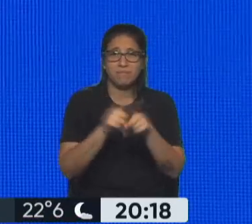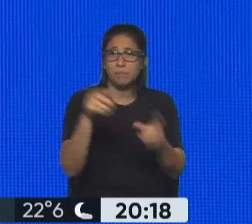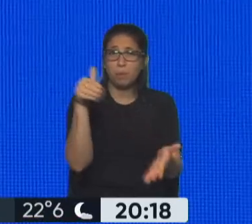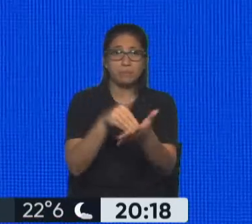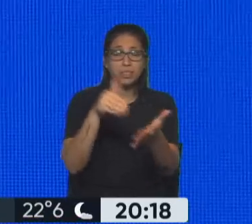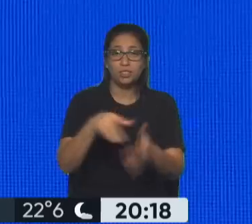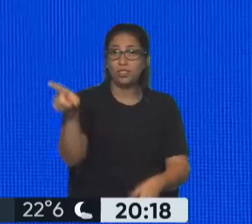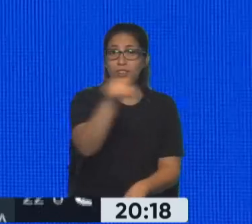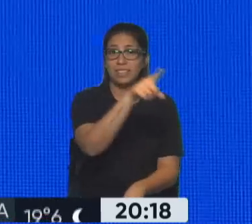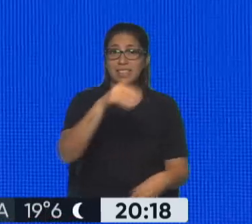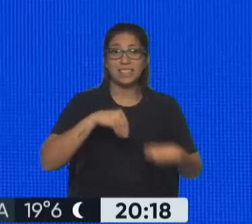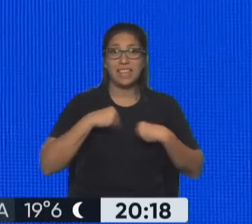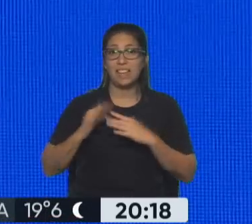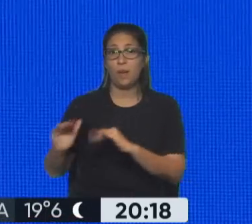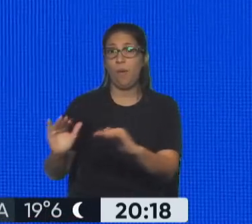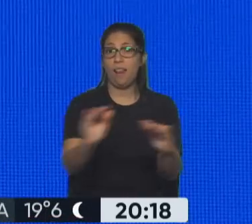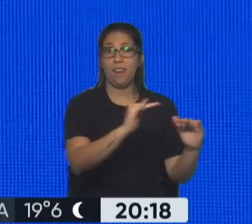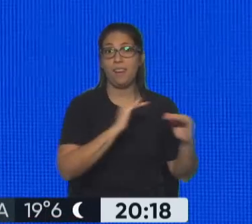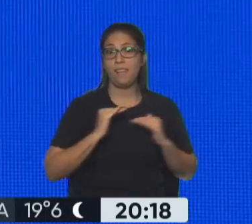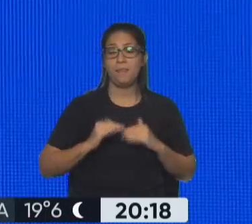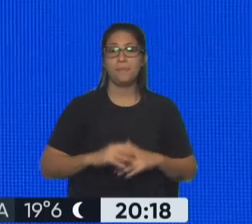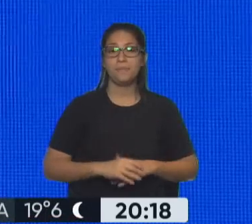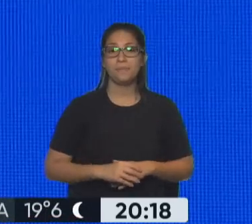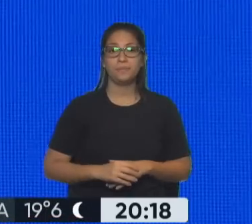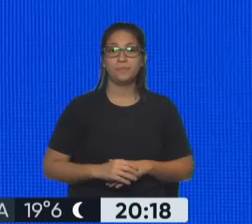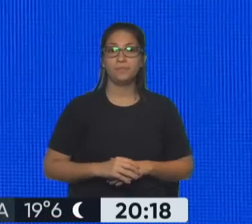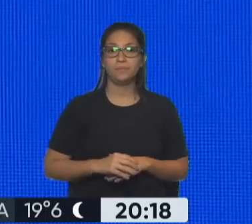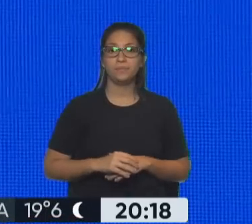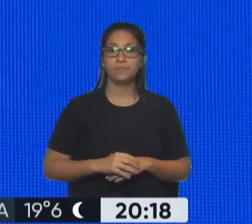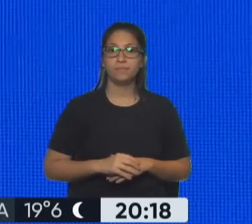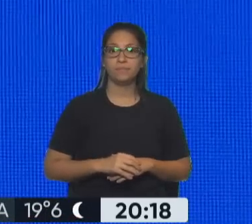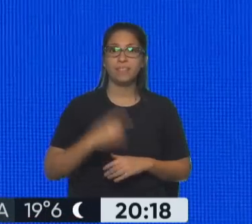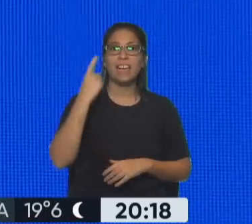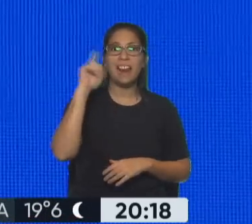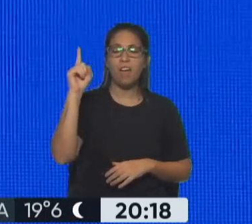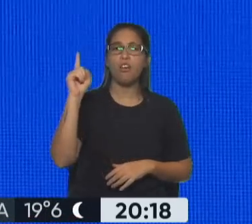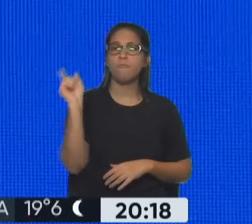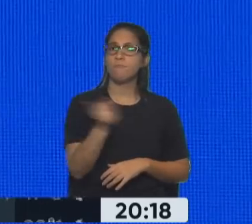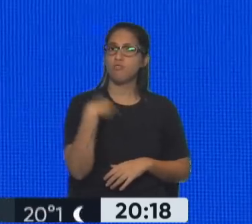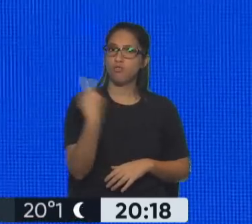millones y millones de argentinos. Y creo que tenemos la